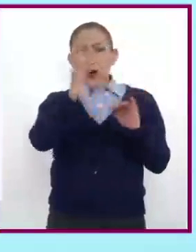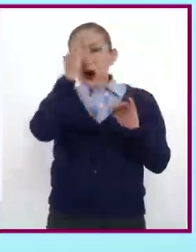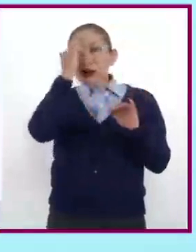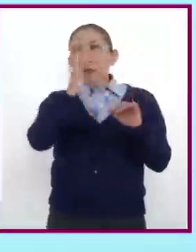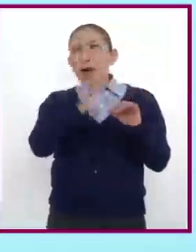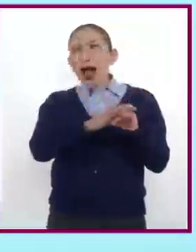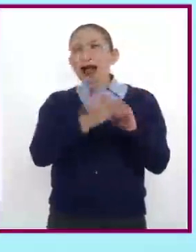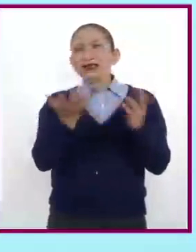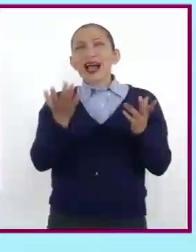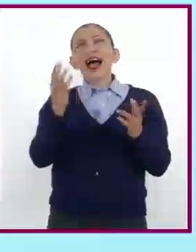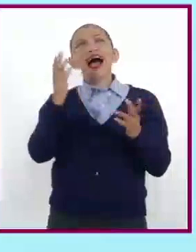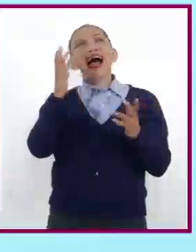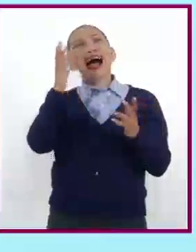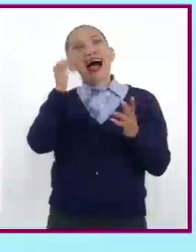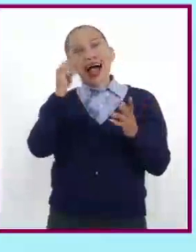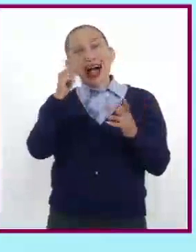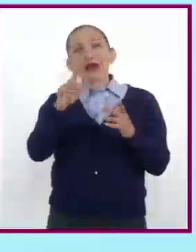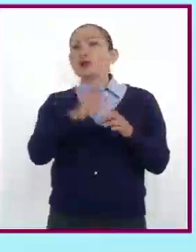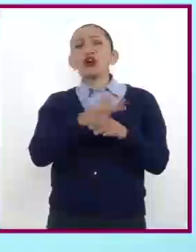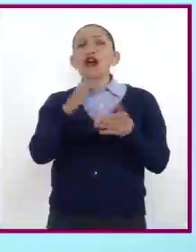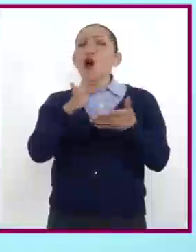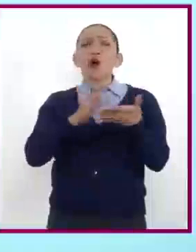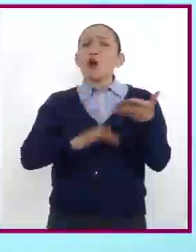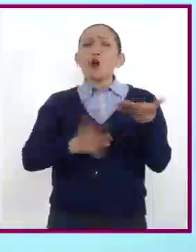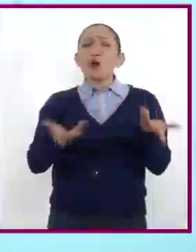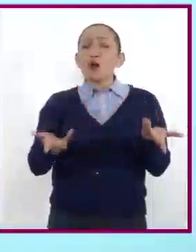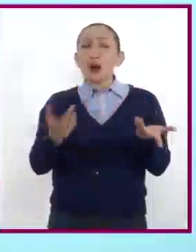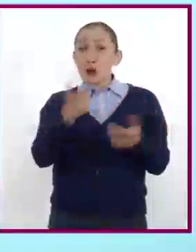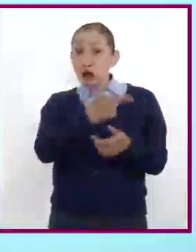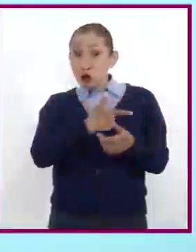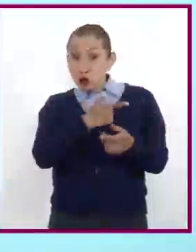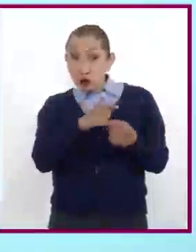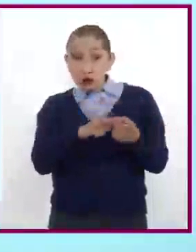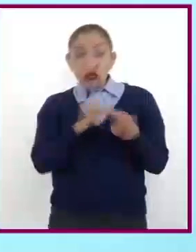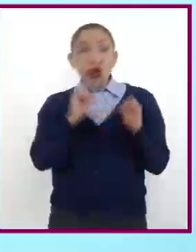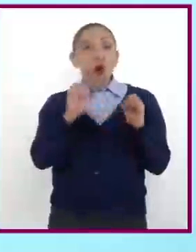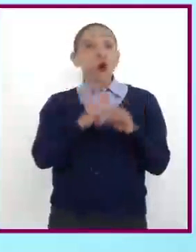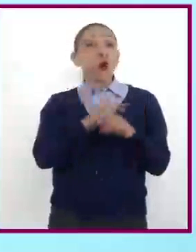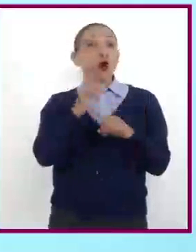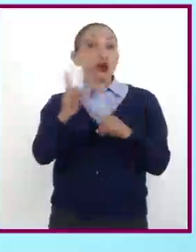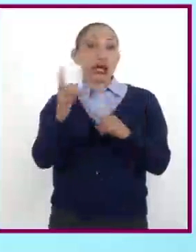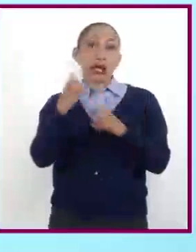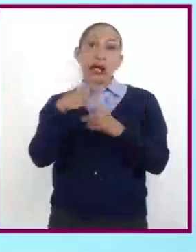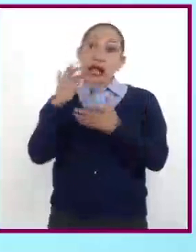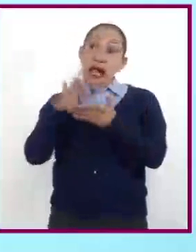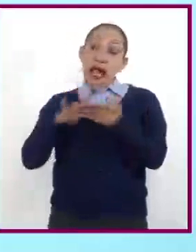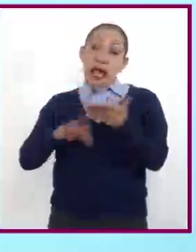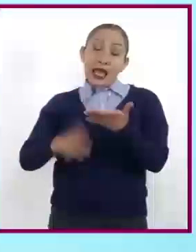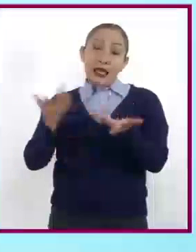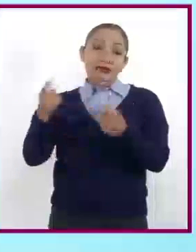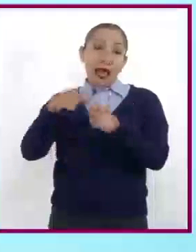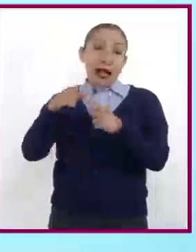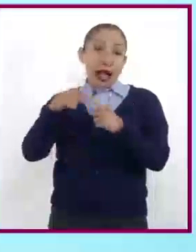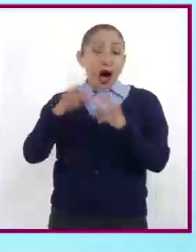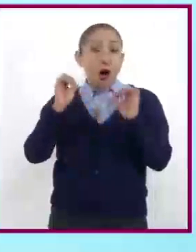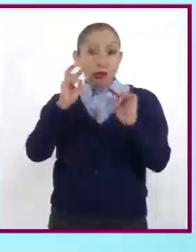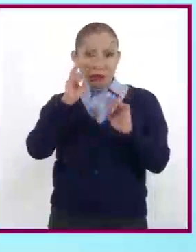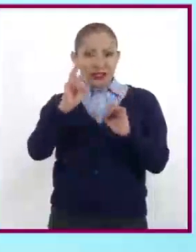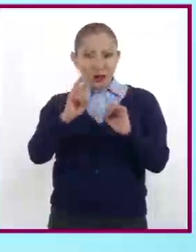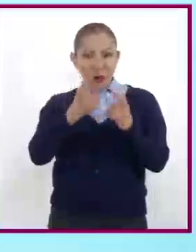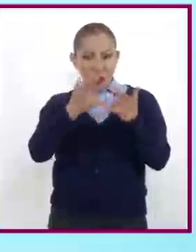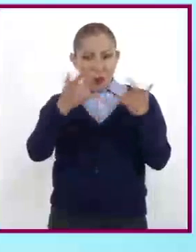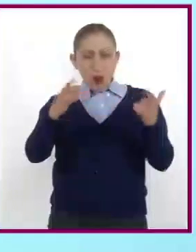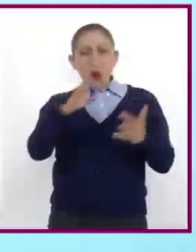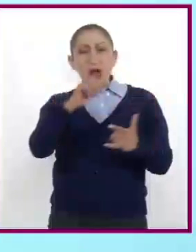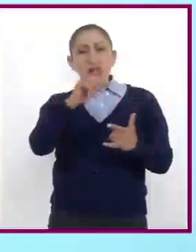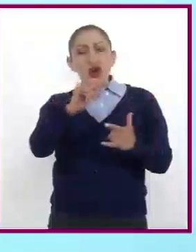con más claridad y por qué los leyeron? Sea por gusto o porque se los dejaron leer, habrán notado que los cuentos